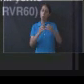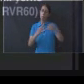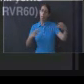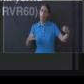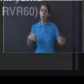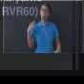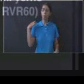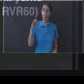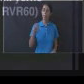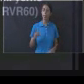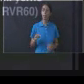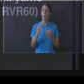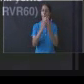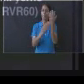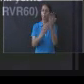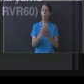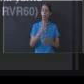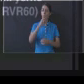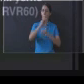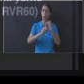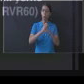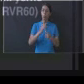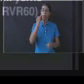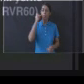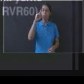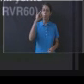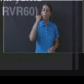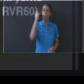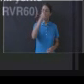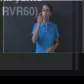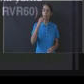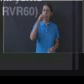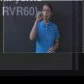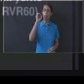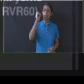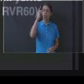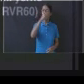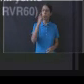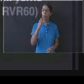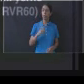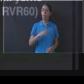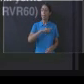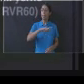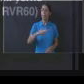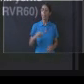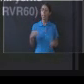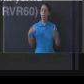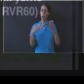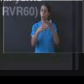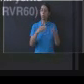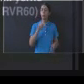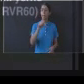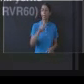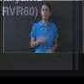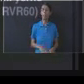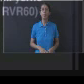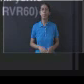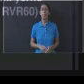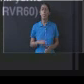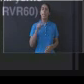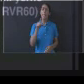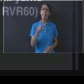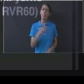tú serás mi yerno. Mira, a este era tramposo. Le gustaba poner lazos. Él lo que quería era una alianza.